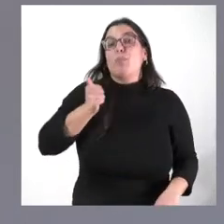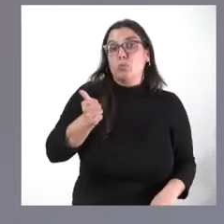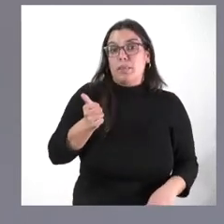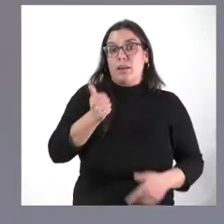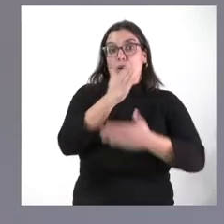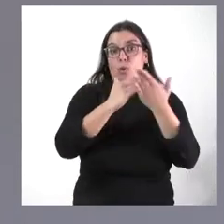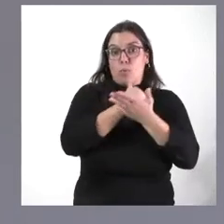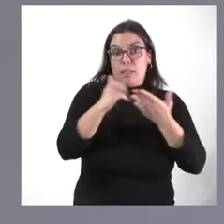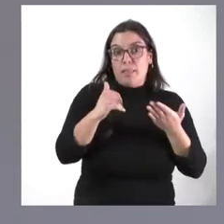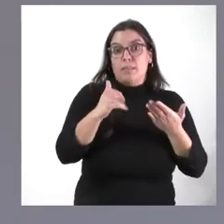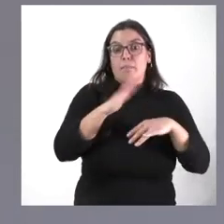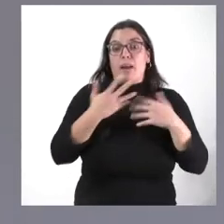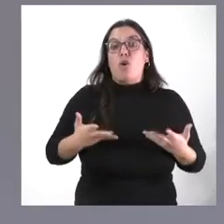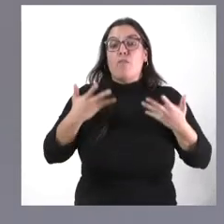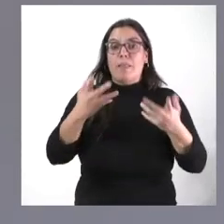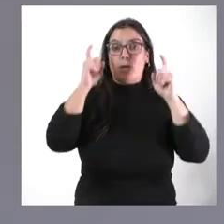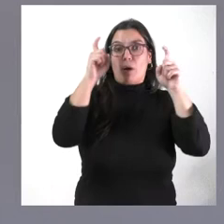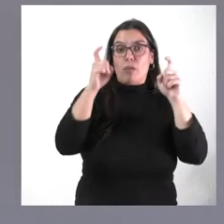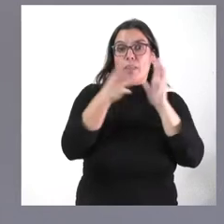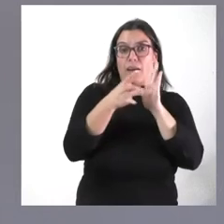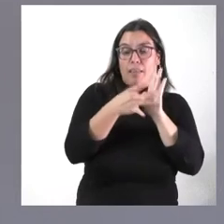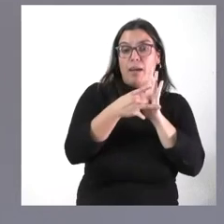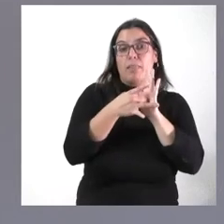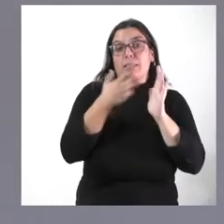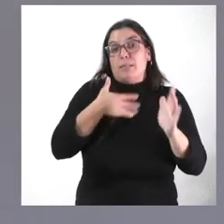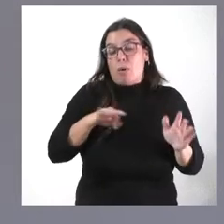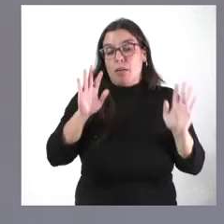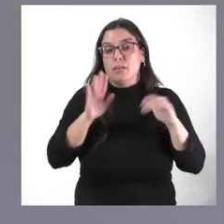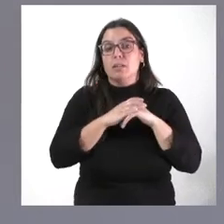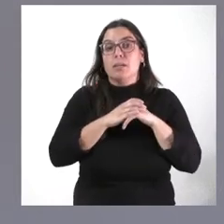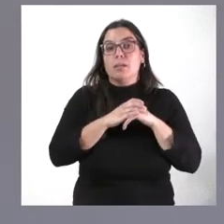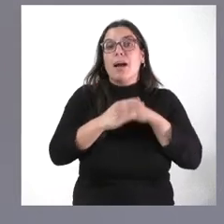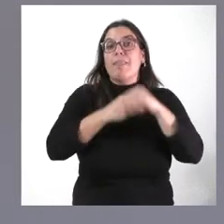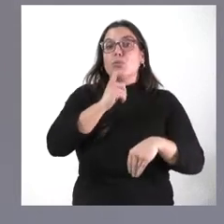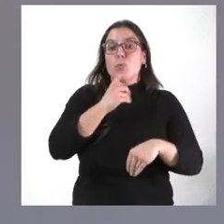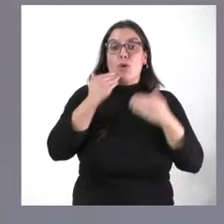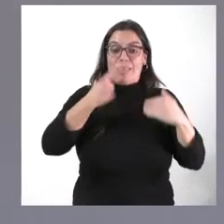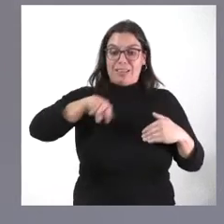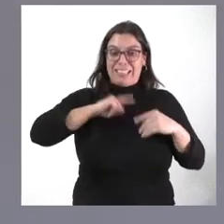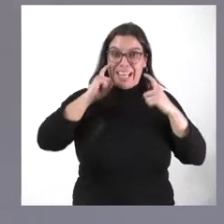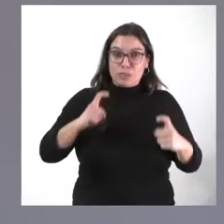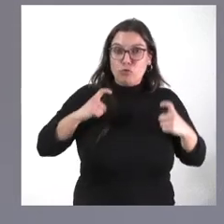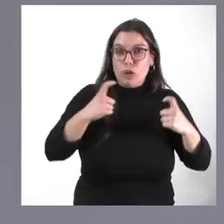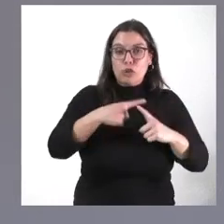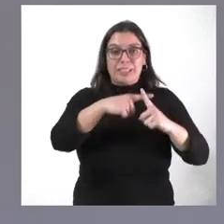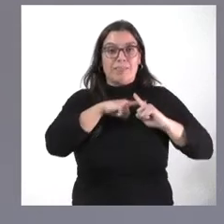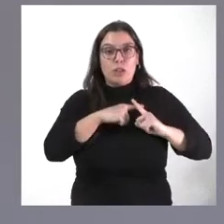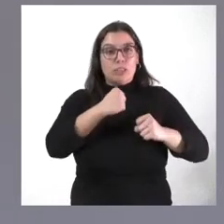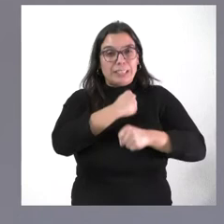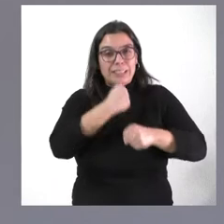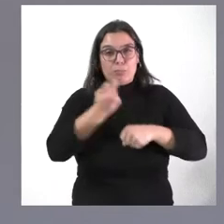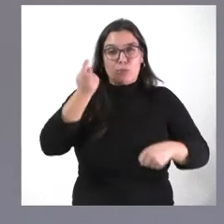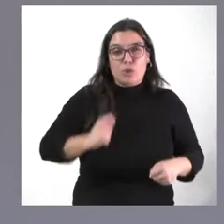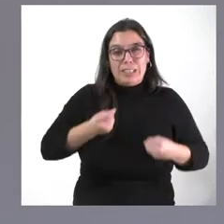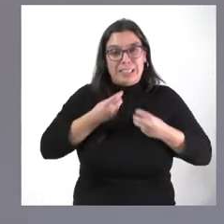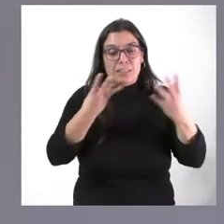las comunidades autónomas de prestar una educación de calidad las que los podemos prestar pues lo hacemos con Nuestro esfuerzo con nuestro sacrificio con el trabajo de muchísimos profesionales